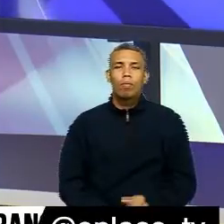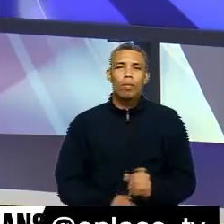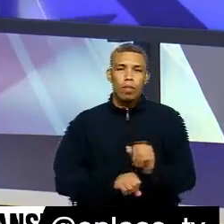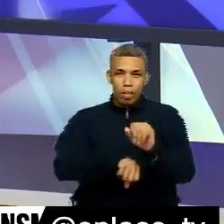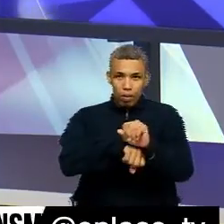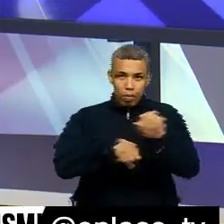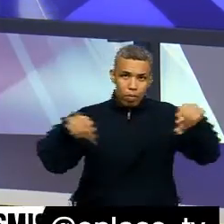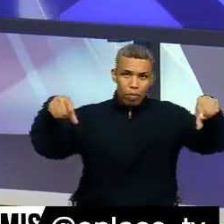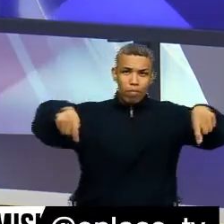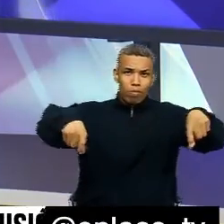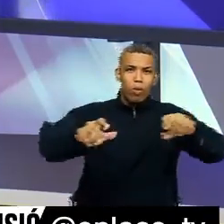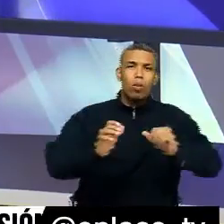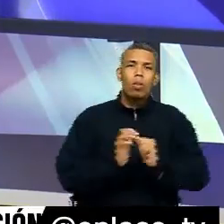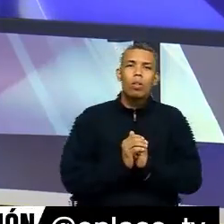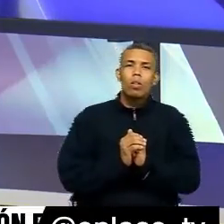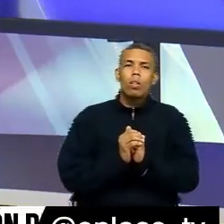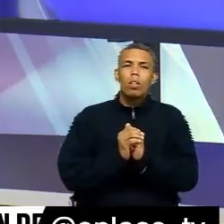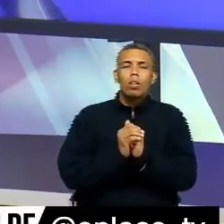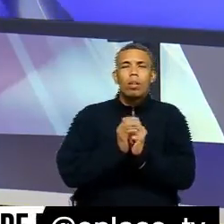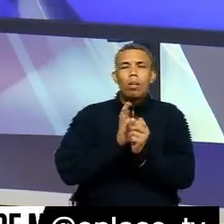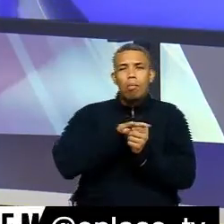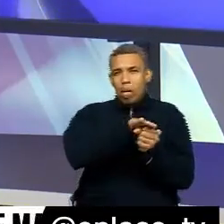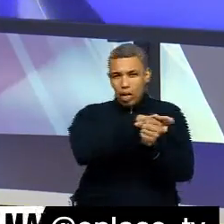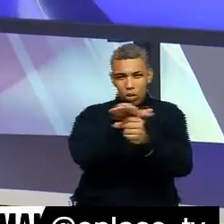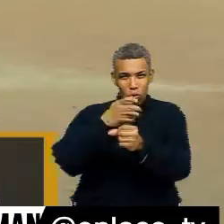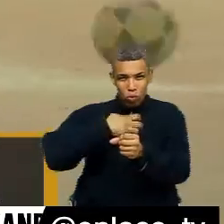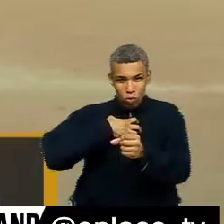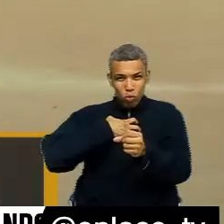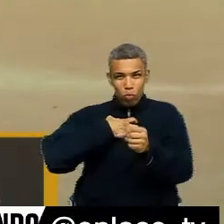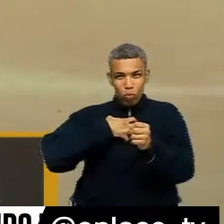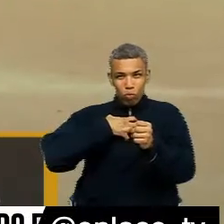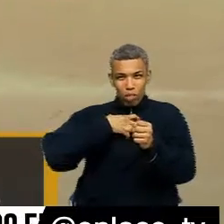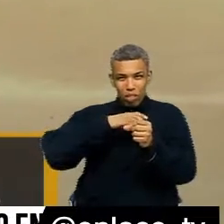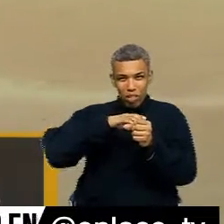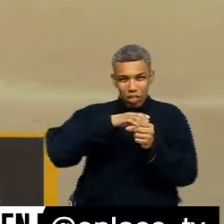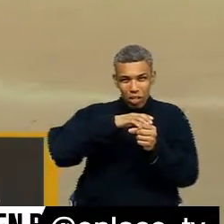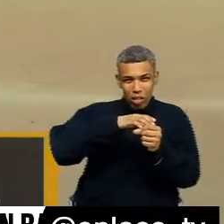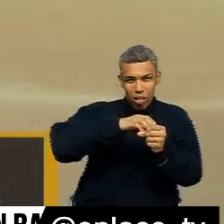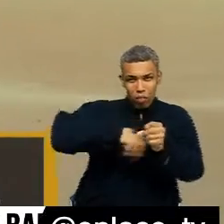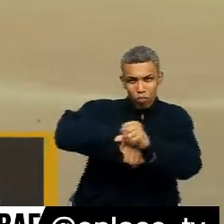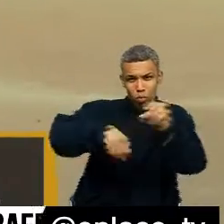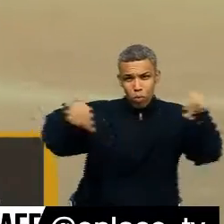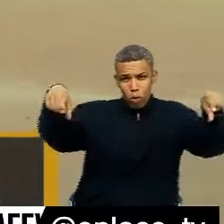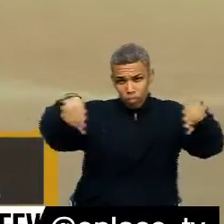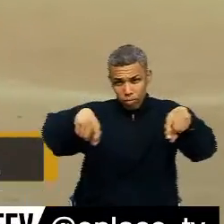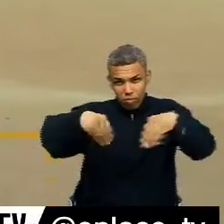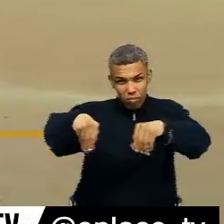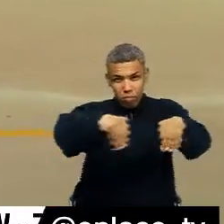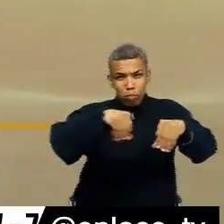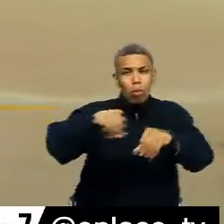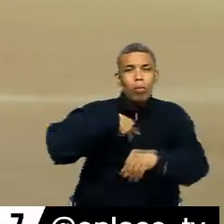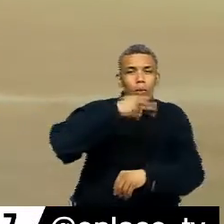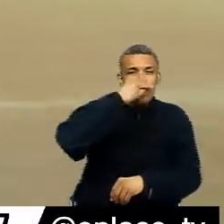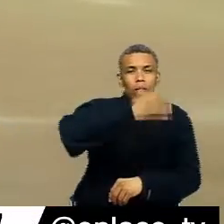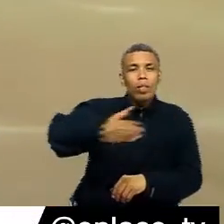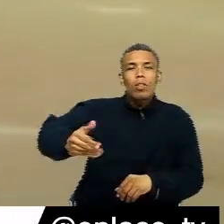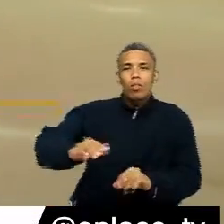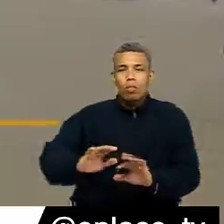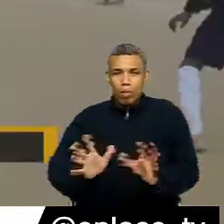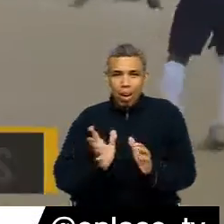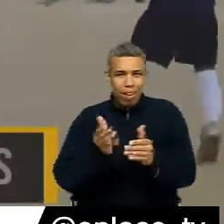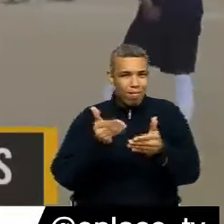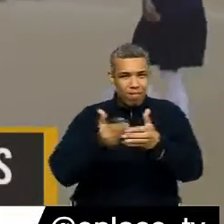de este compromiso en la Comuna 4. Llegó a su final el torneo de minifútbol infantil organizado por la Junta de Acción Comunal del barrio Los